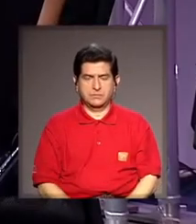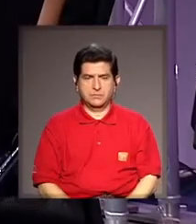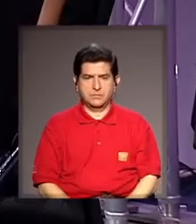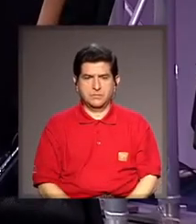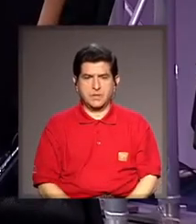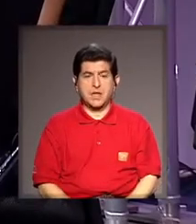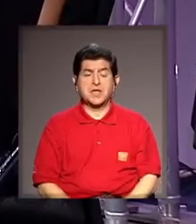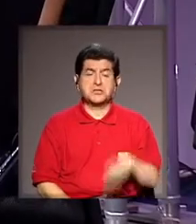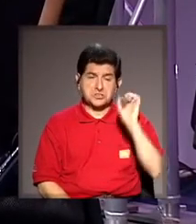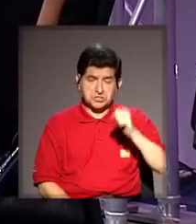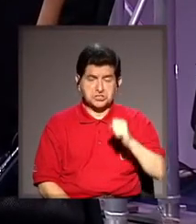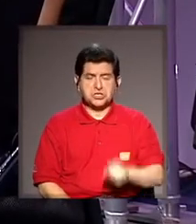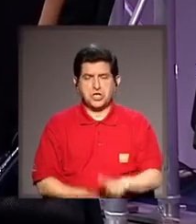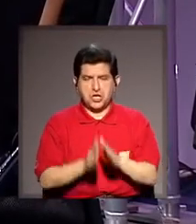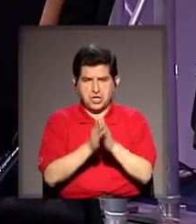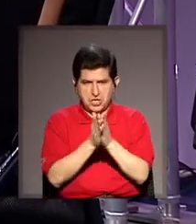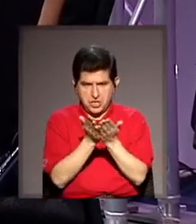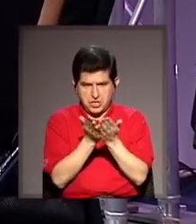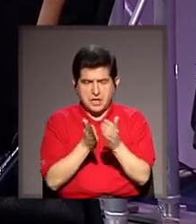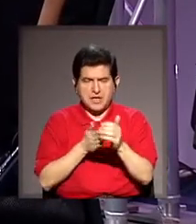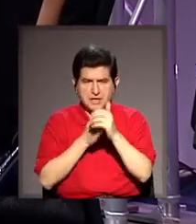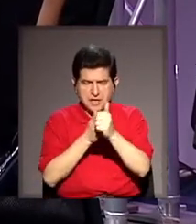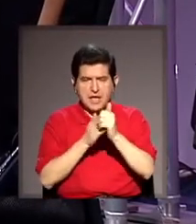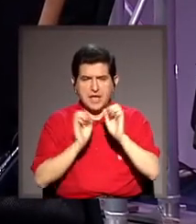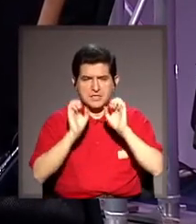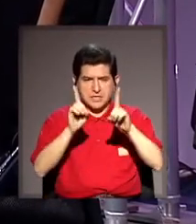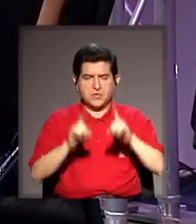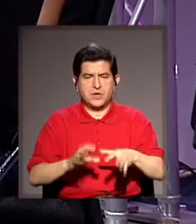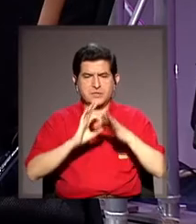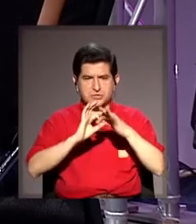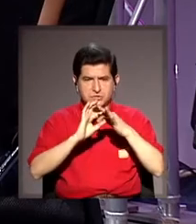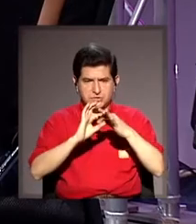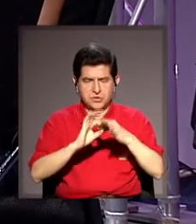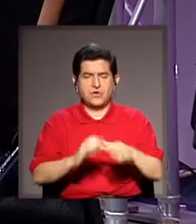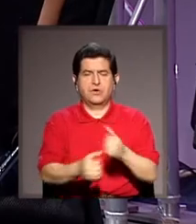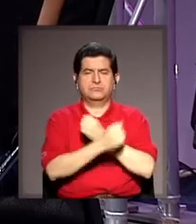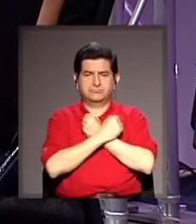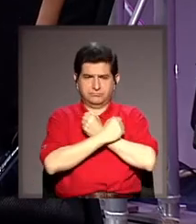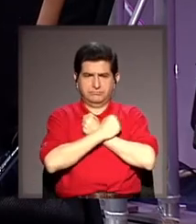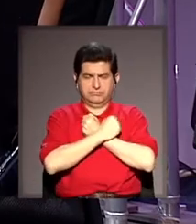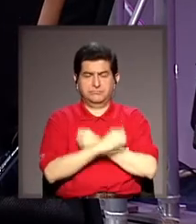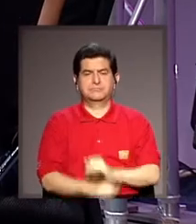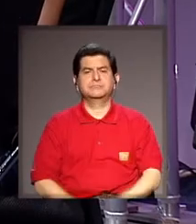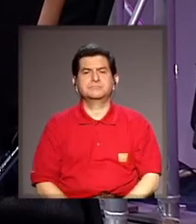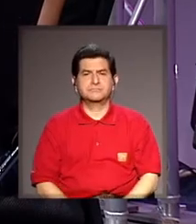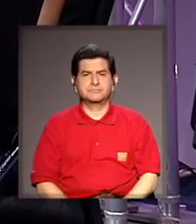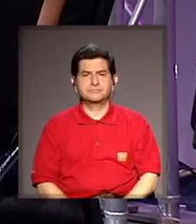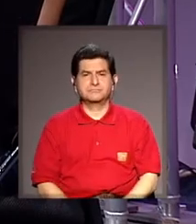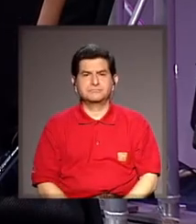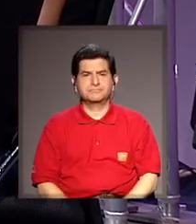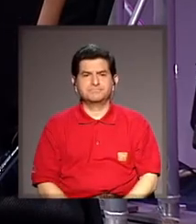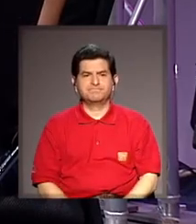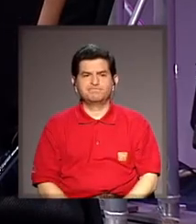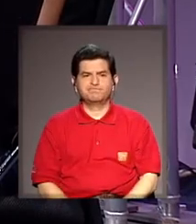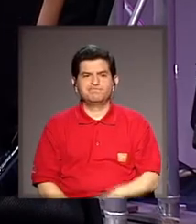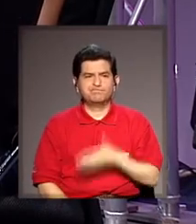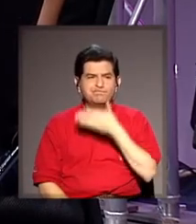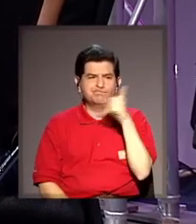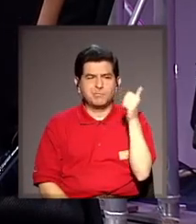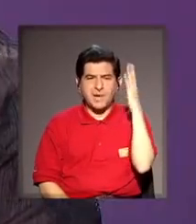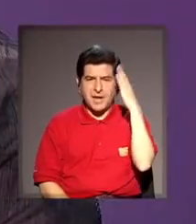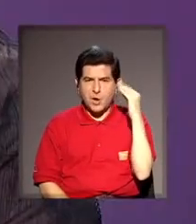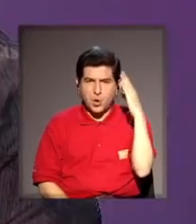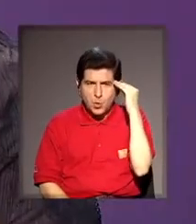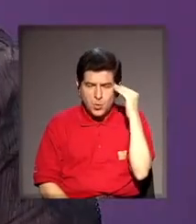hay días de educación sexual y efectiva pues la mejor experiencia